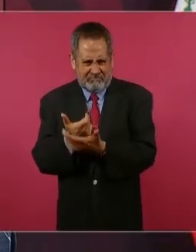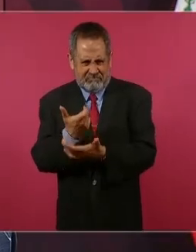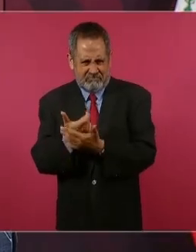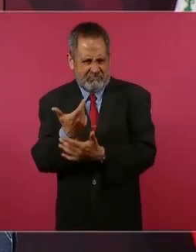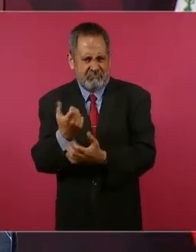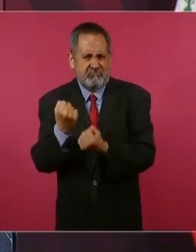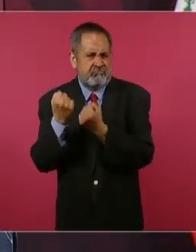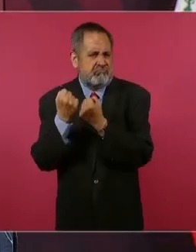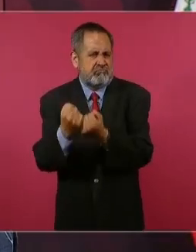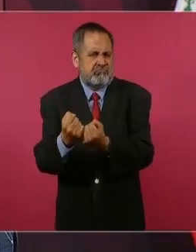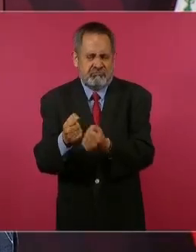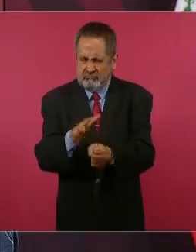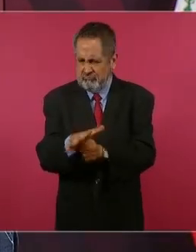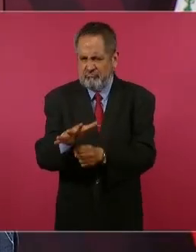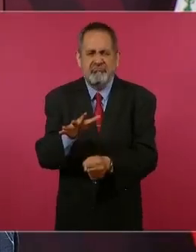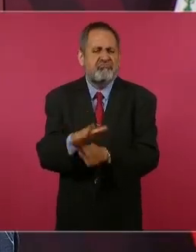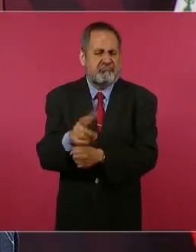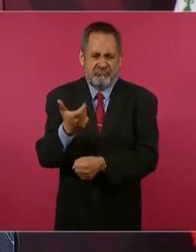afortunadamente.